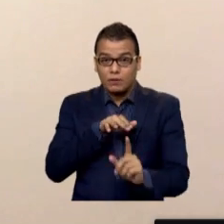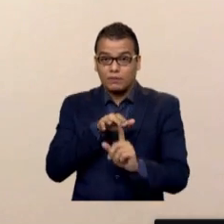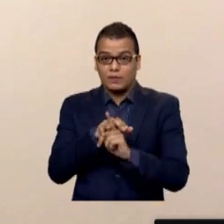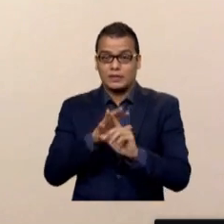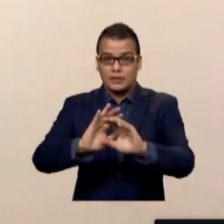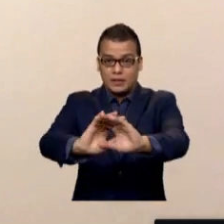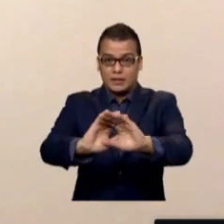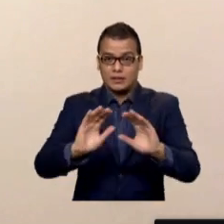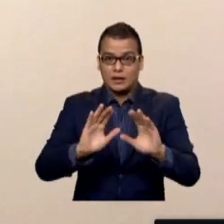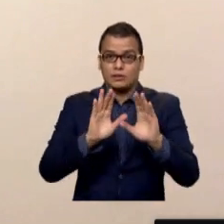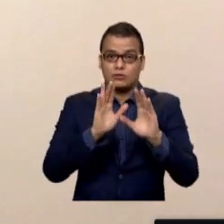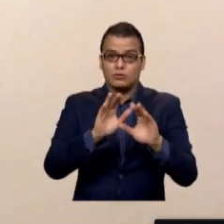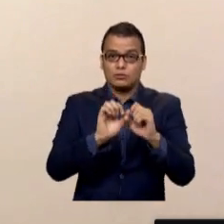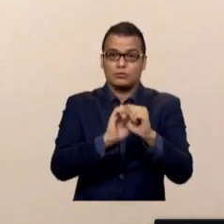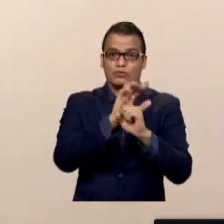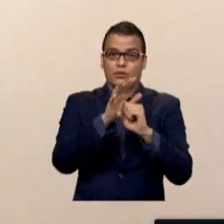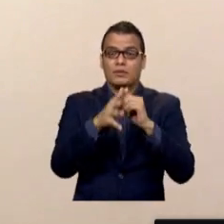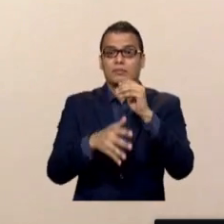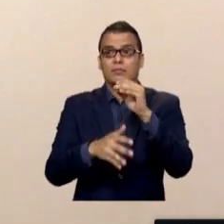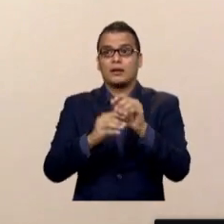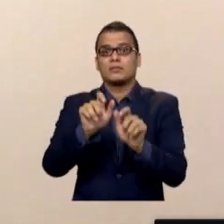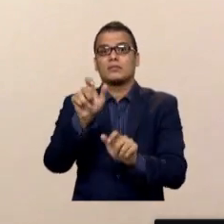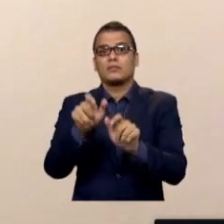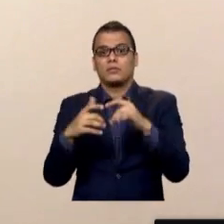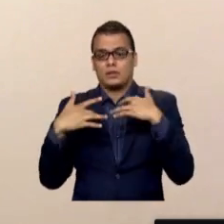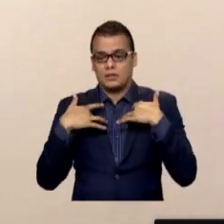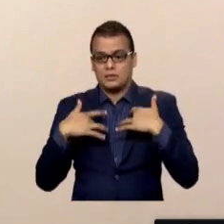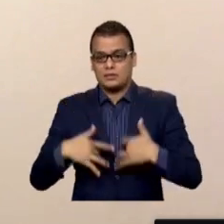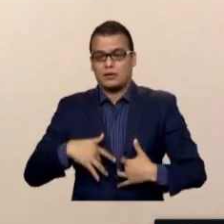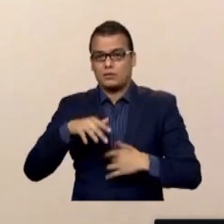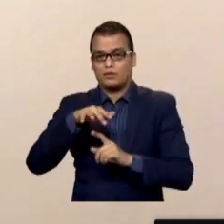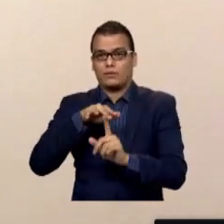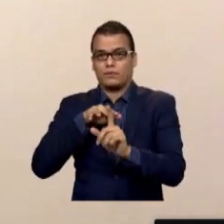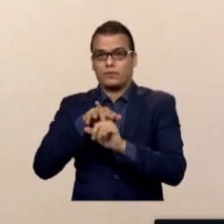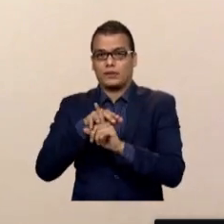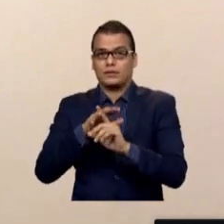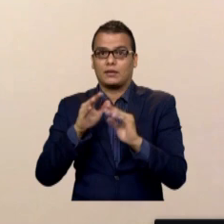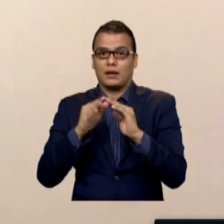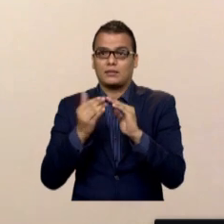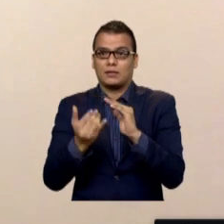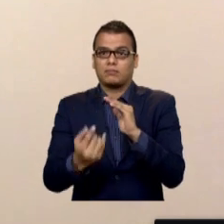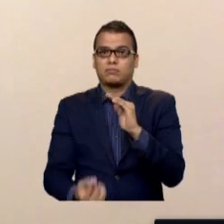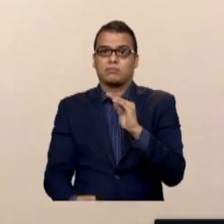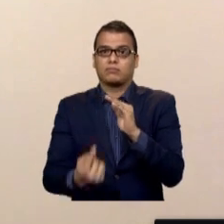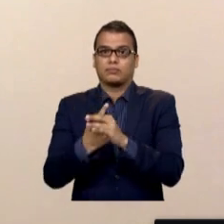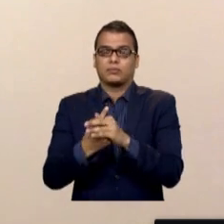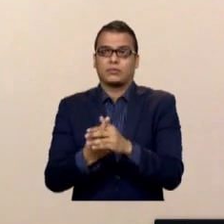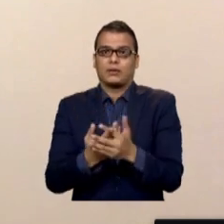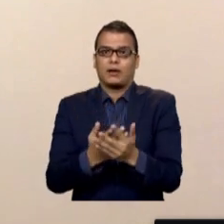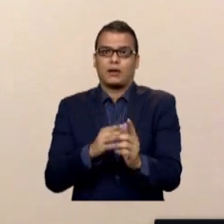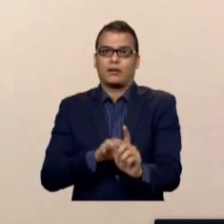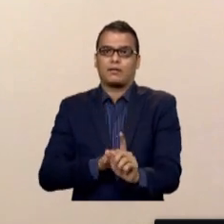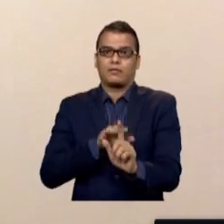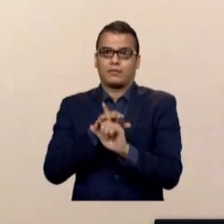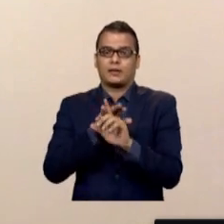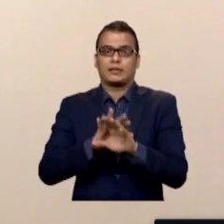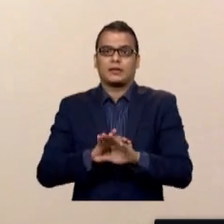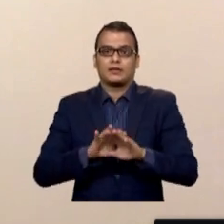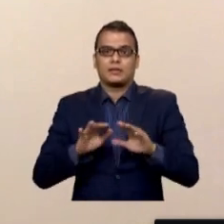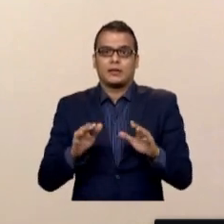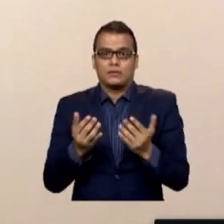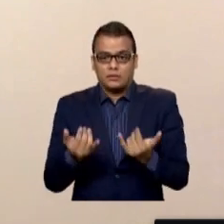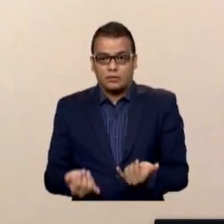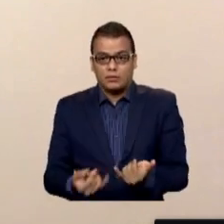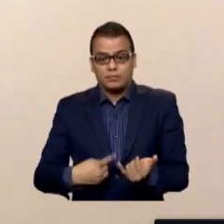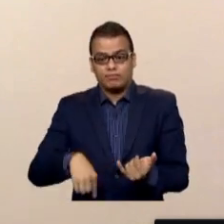no tanto, no solo el COVID, sino la salud de las personas que están dentro de sus casas. Y en esto, obviamente, tenemos